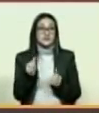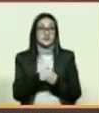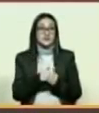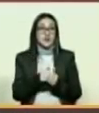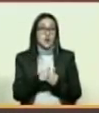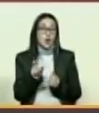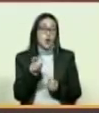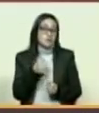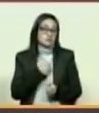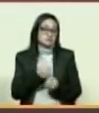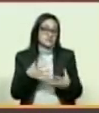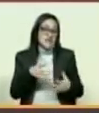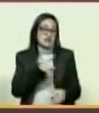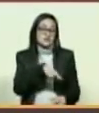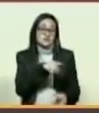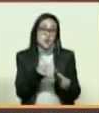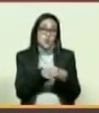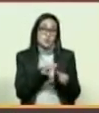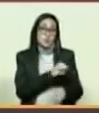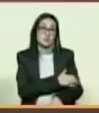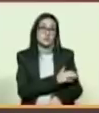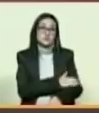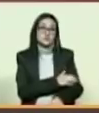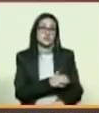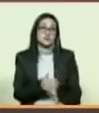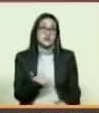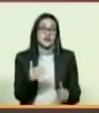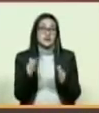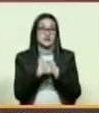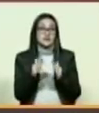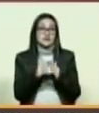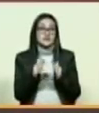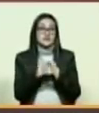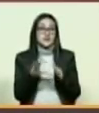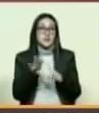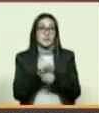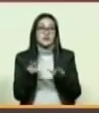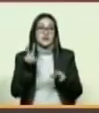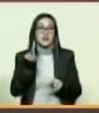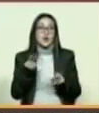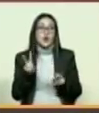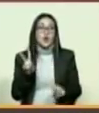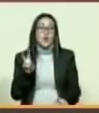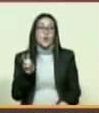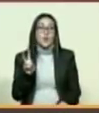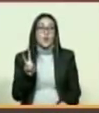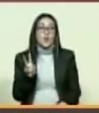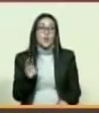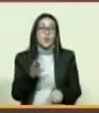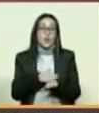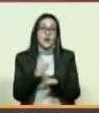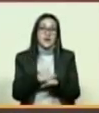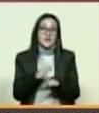sin ellos. Así como el chiste. En esta casa, los martes y los jueves, con o sin usted.